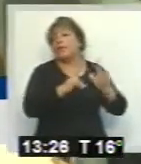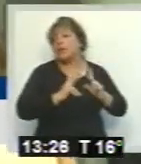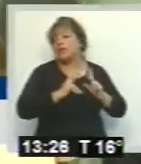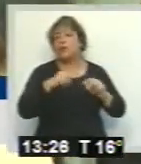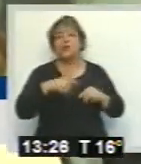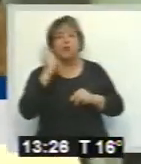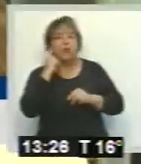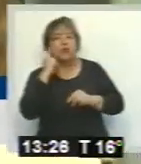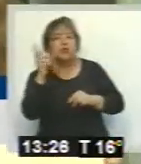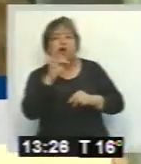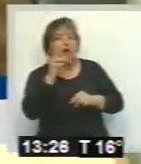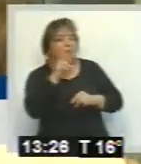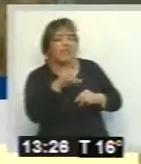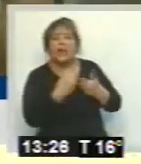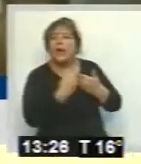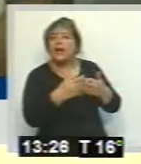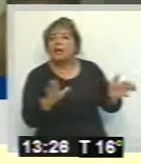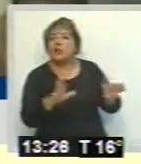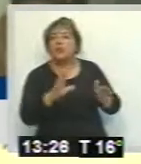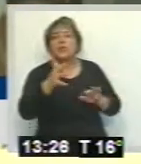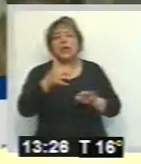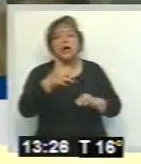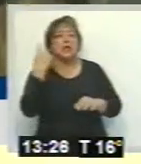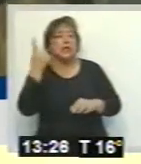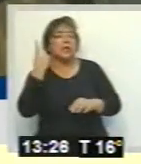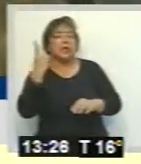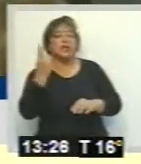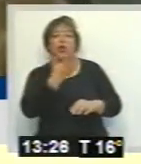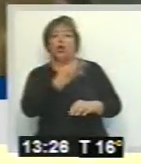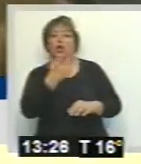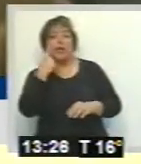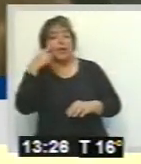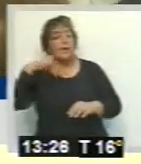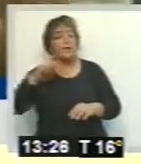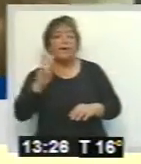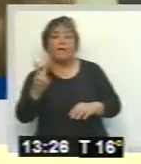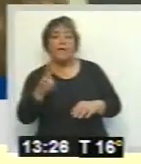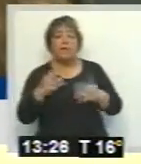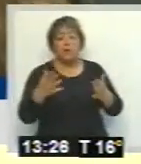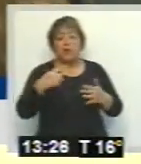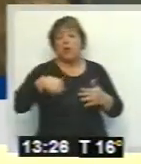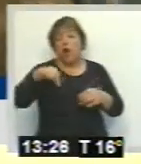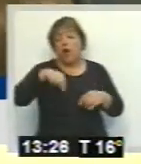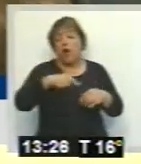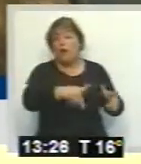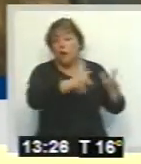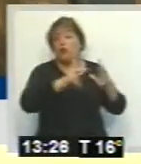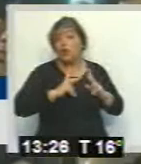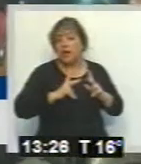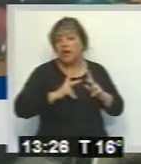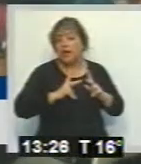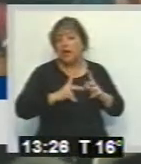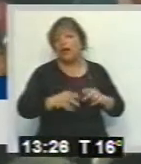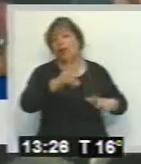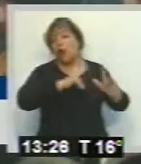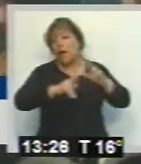vi que la renuncia decía que ponía todos los expedientes a disposición, pero bueno, que nos expliquen absolutamente todas las cosas que